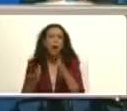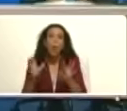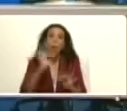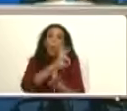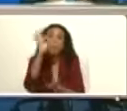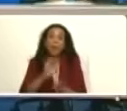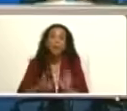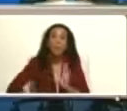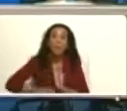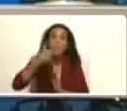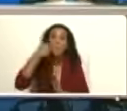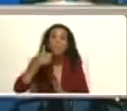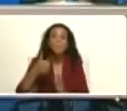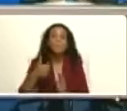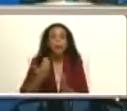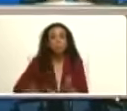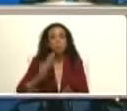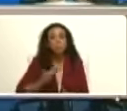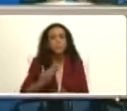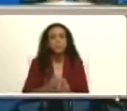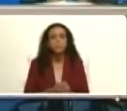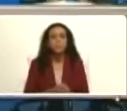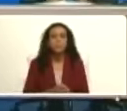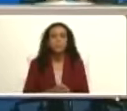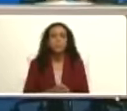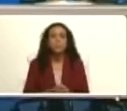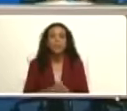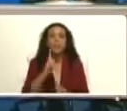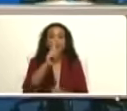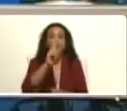aumento importante del